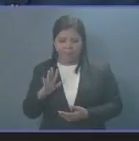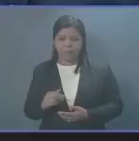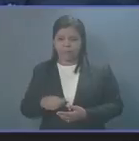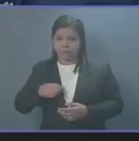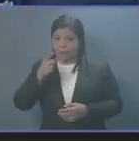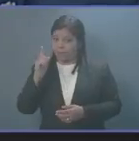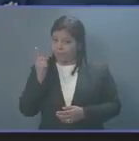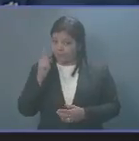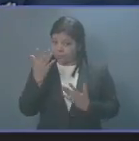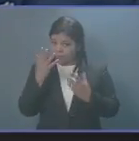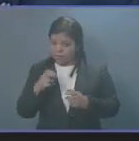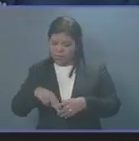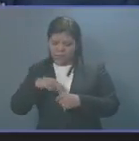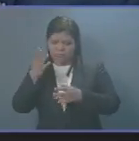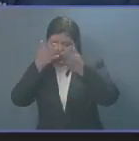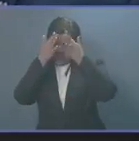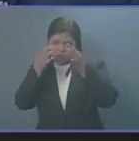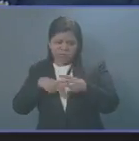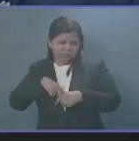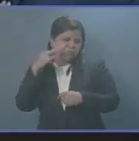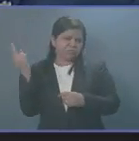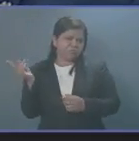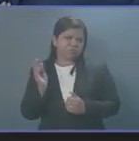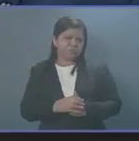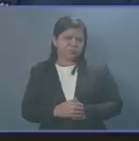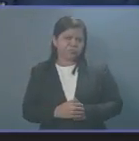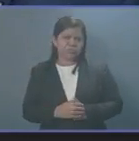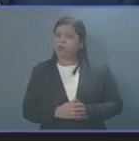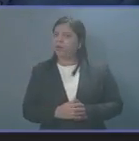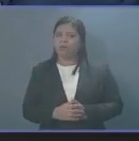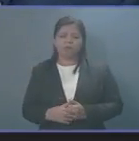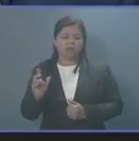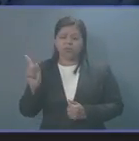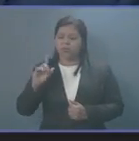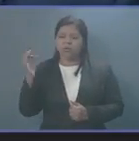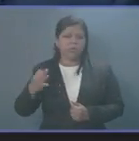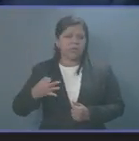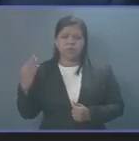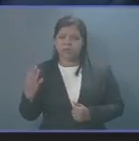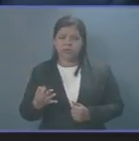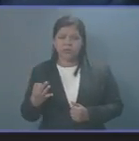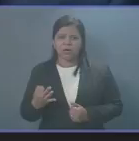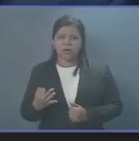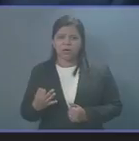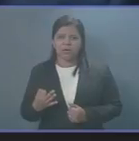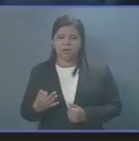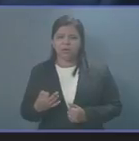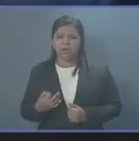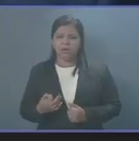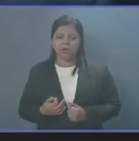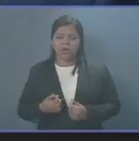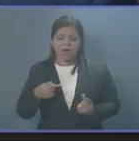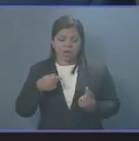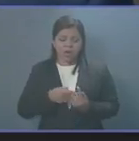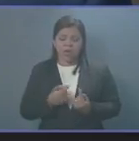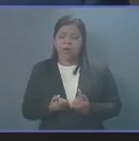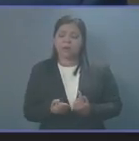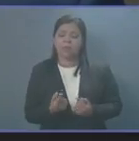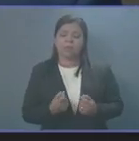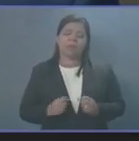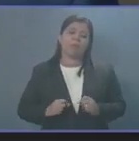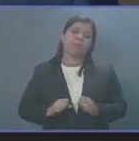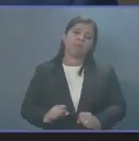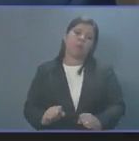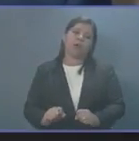quiere retirarse de una manera digna, no es necesario que se esté muriendo en